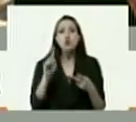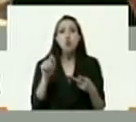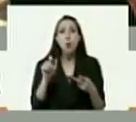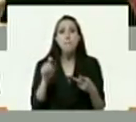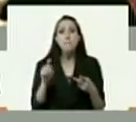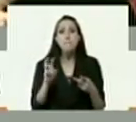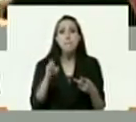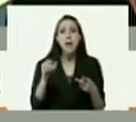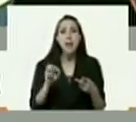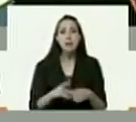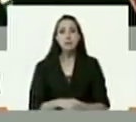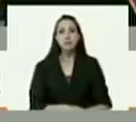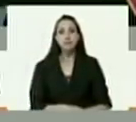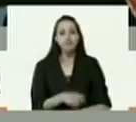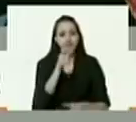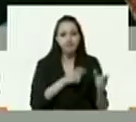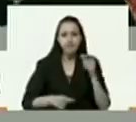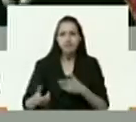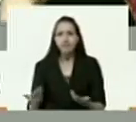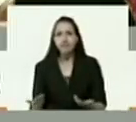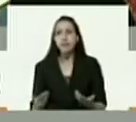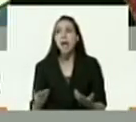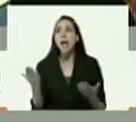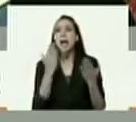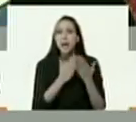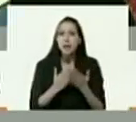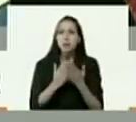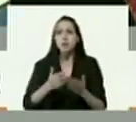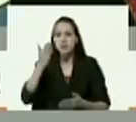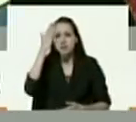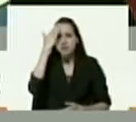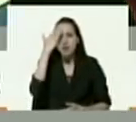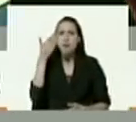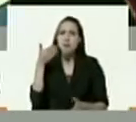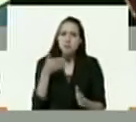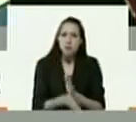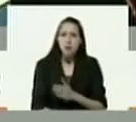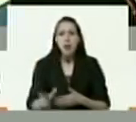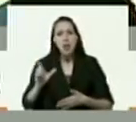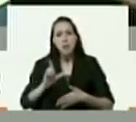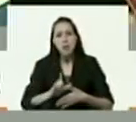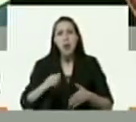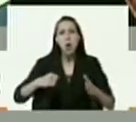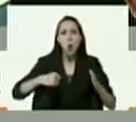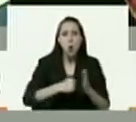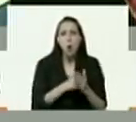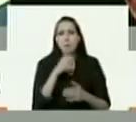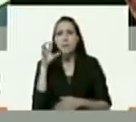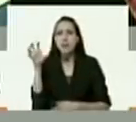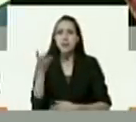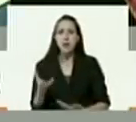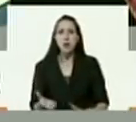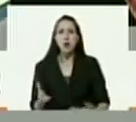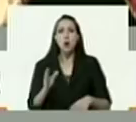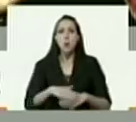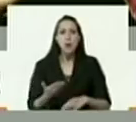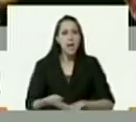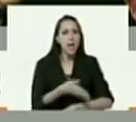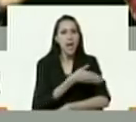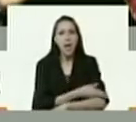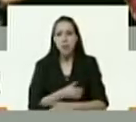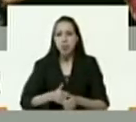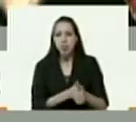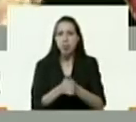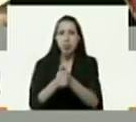gente. El colmo, miren, estudien los golpes de Estado en América Latina y el Caribe. Por supuesto, siempre han estado detrás los Estados Unidos, pero por lo